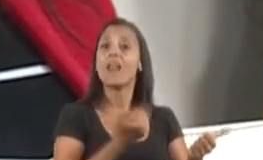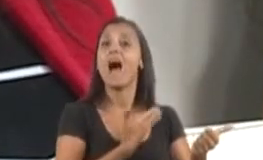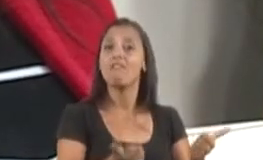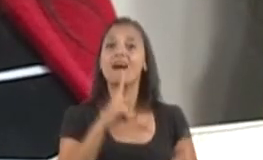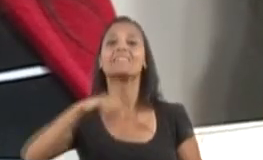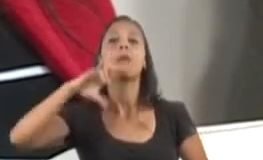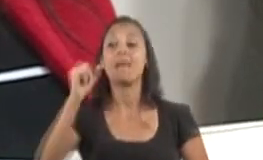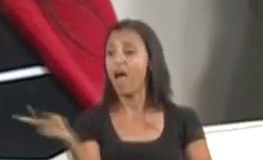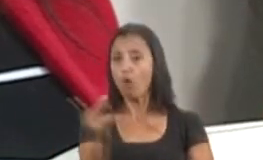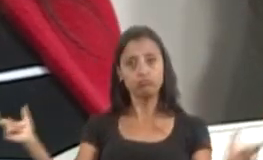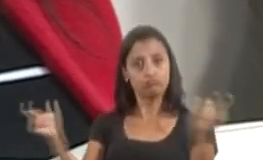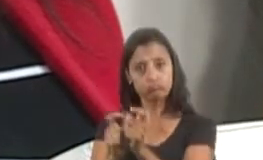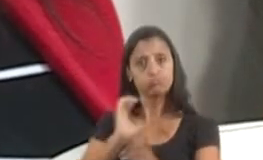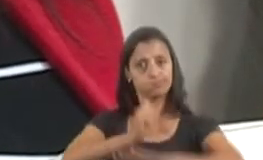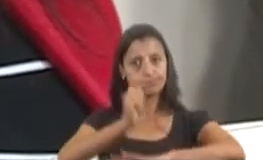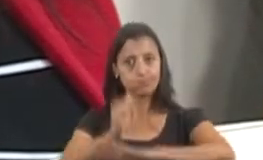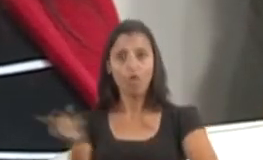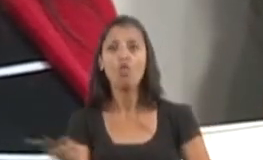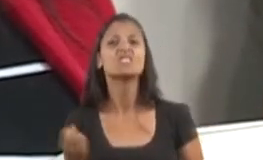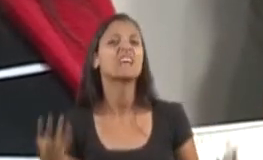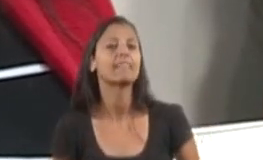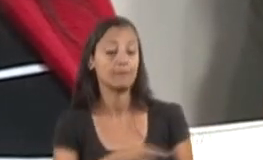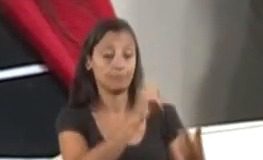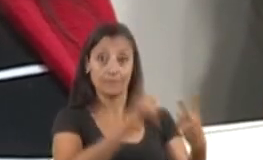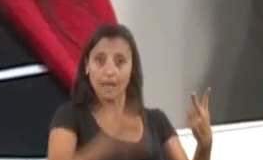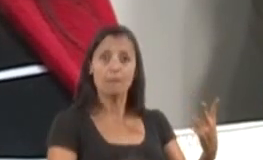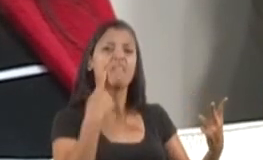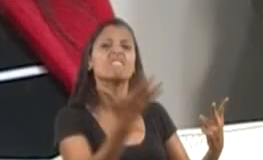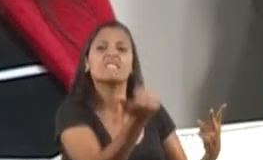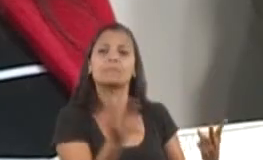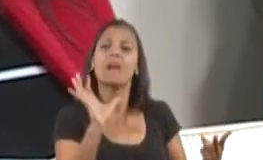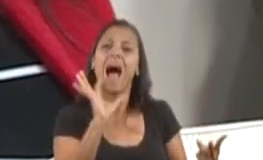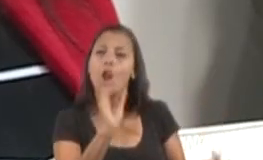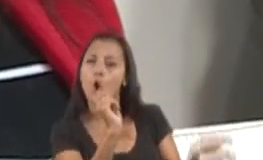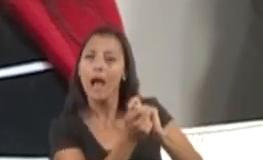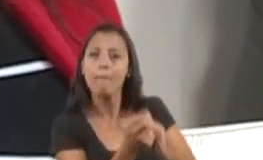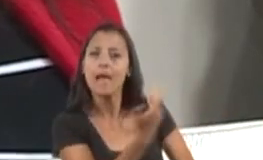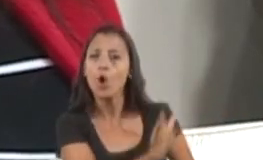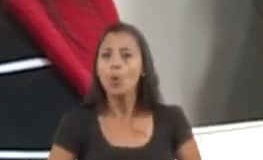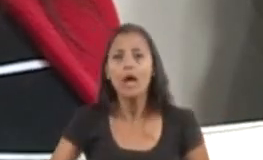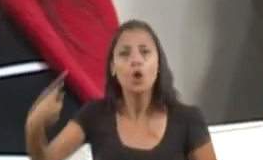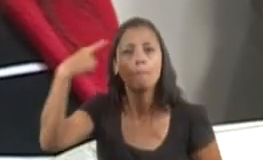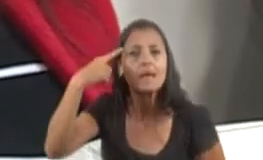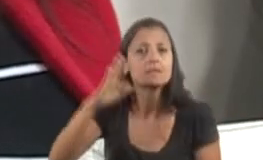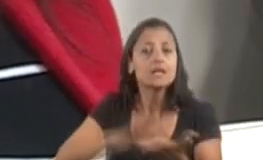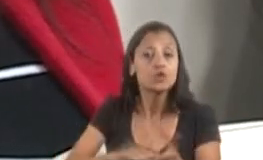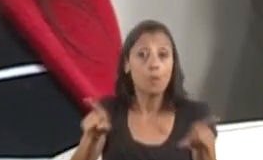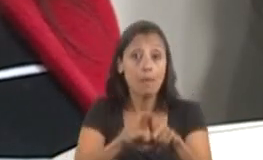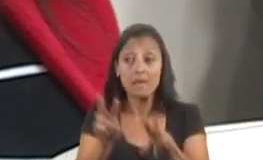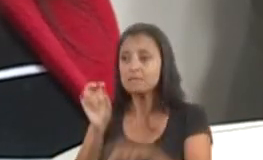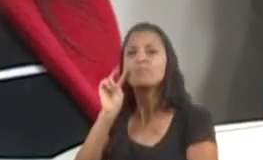Tapia, teniendo en cuenta que estuvo presente. Y aprovecho para consultar si cambió algo en la percepción del gobierno respecto al funcionamiento de la